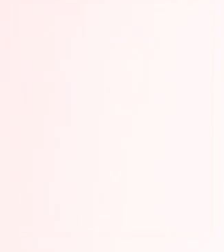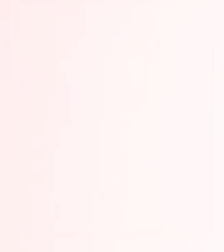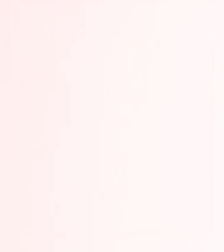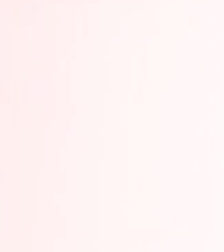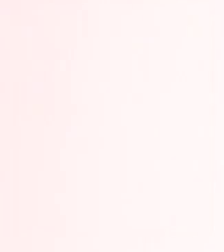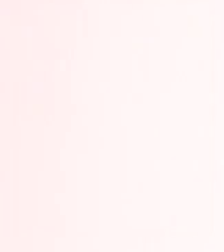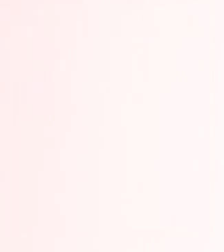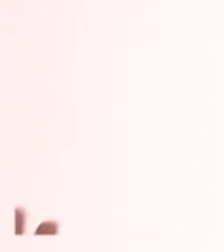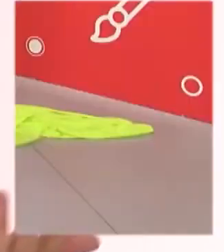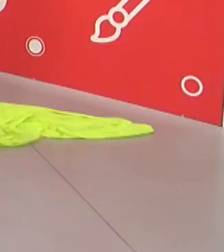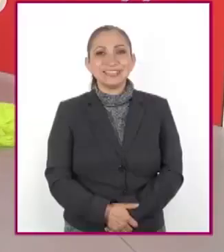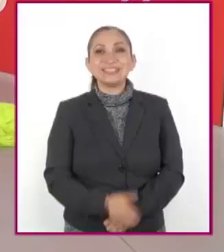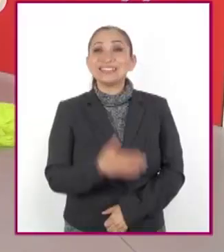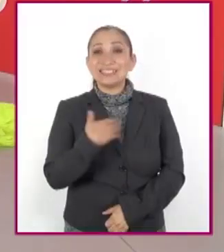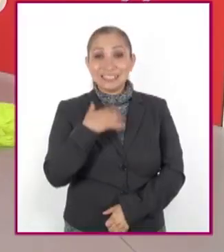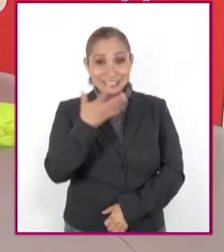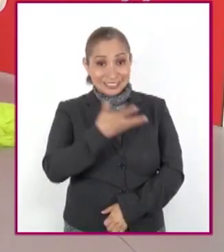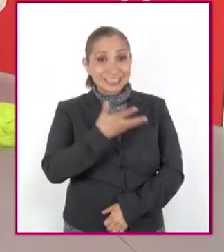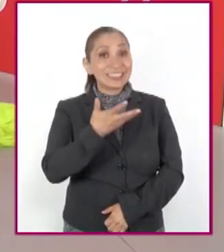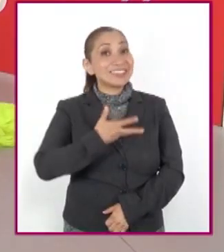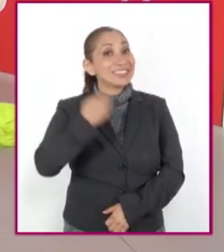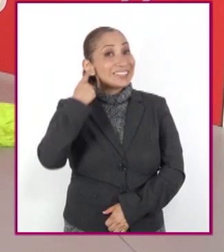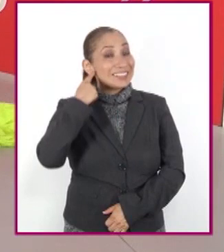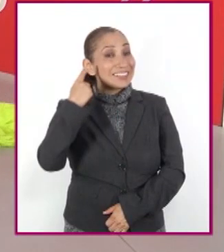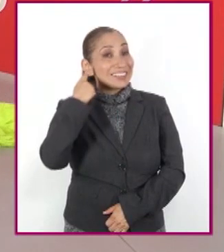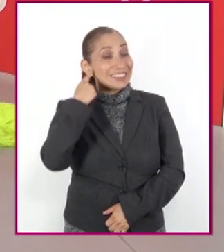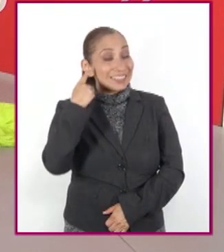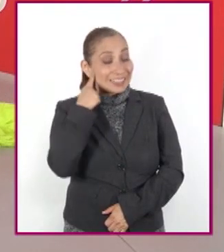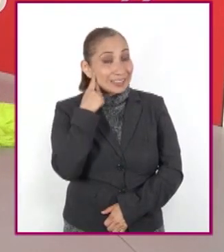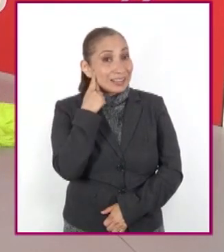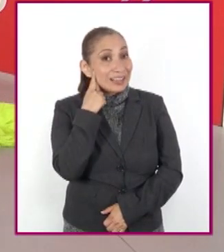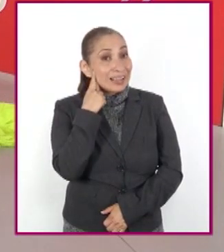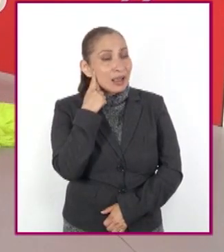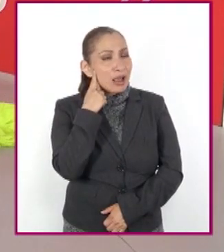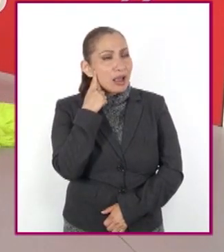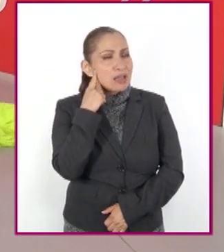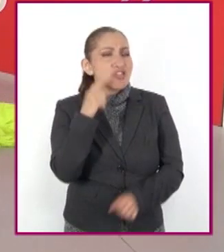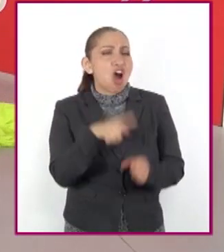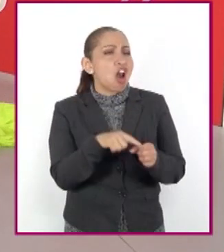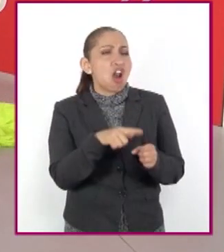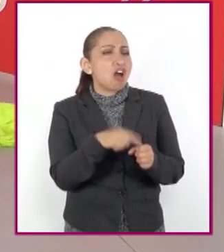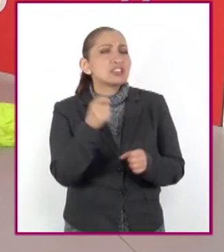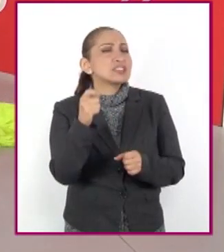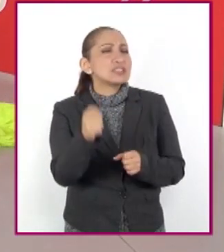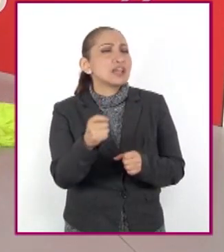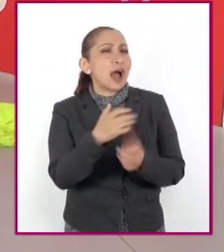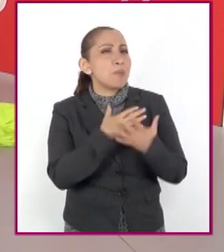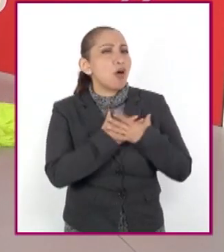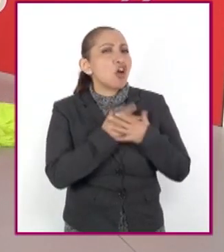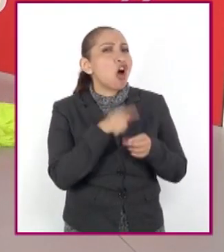¡Ay, claro! ¡Sí tiene sonido! ¿Y de qué color será el amor?